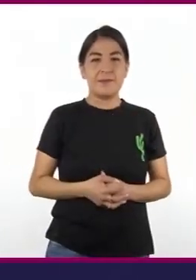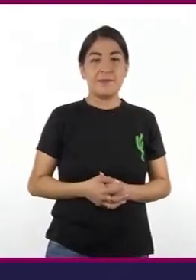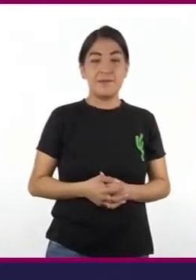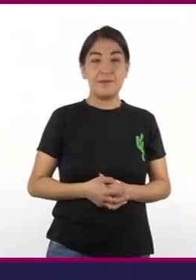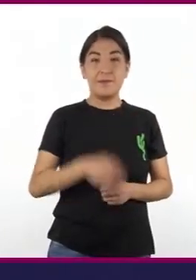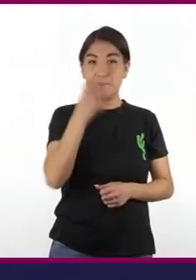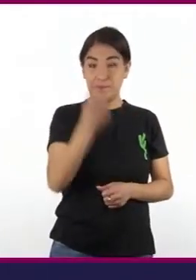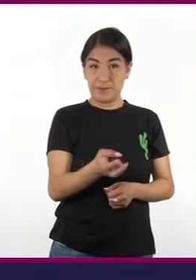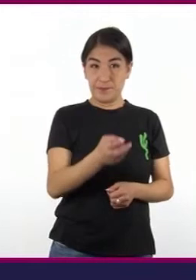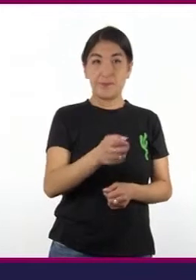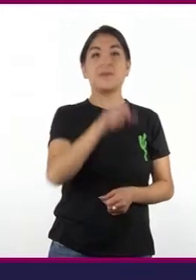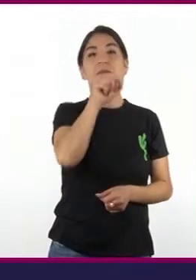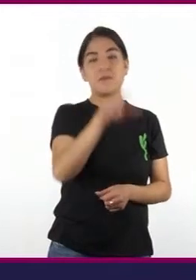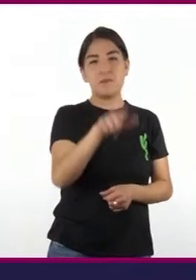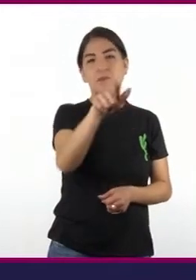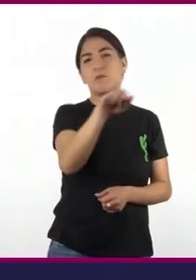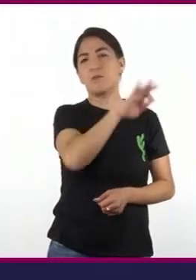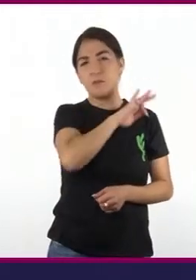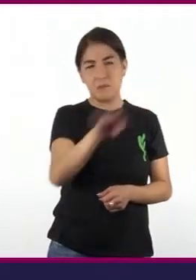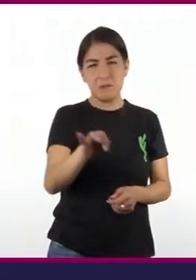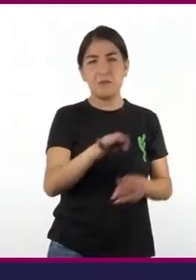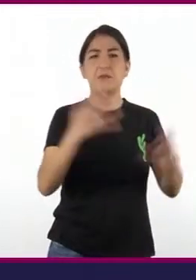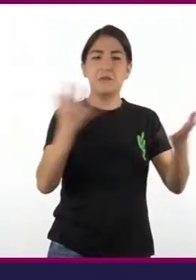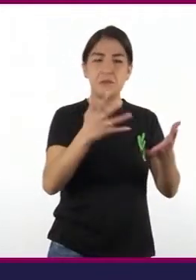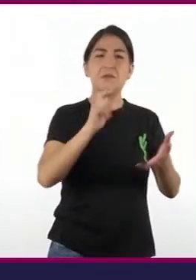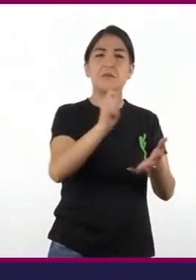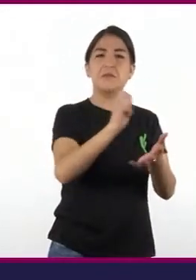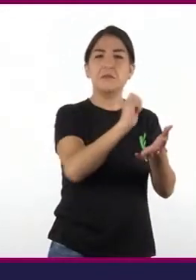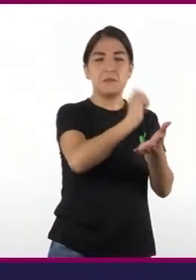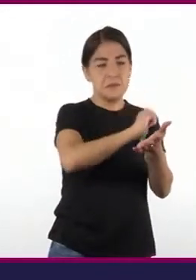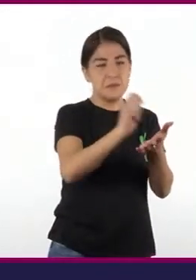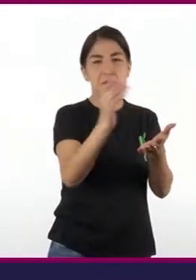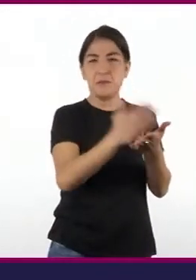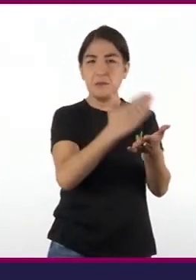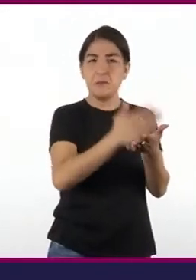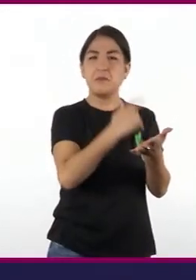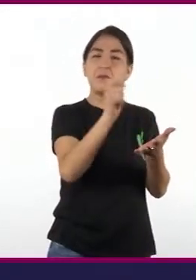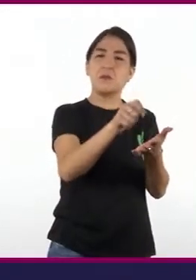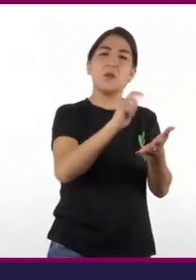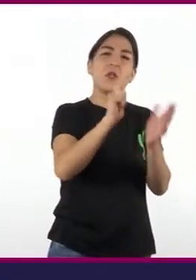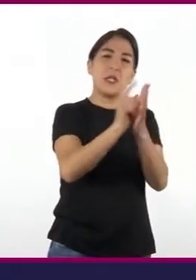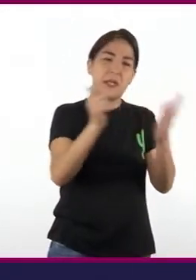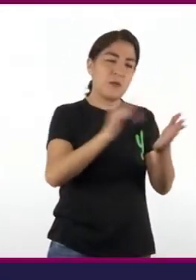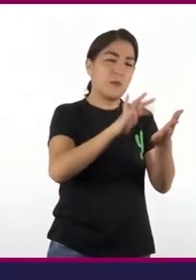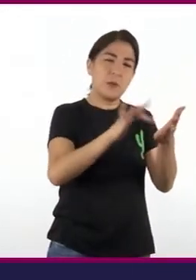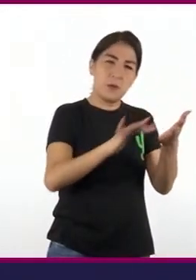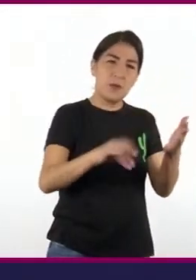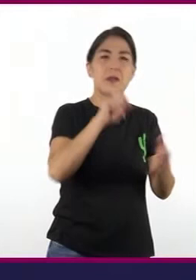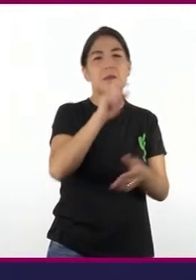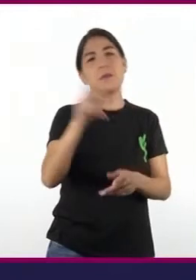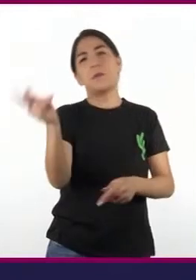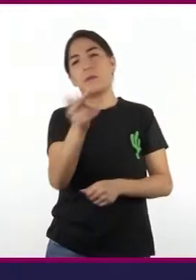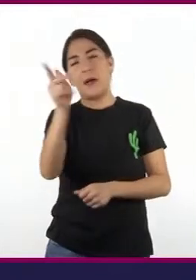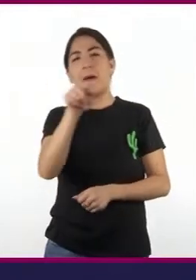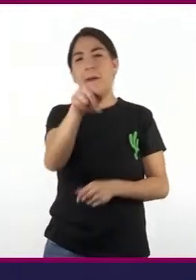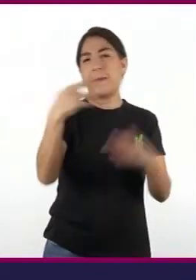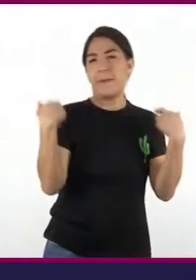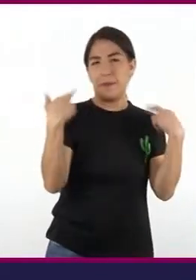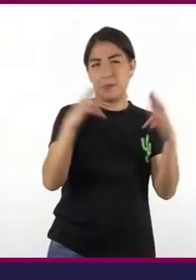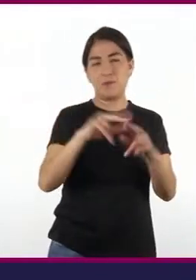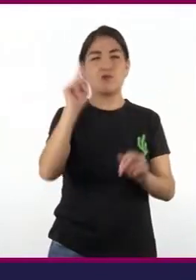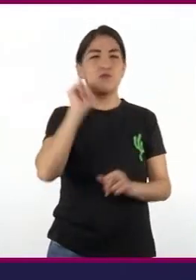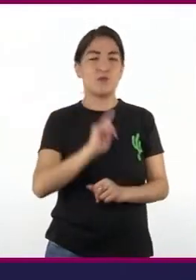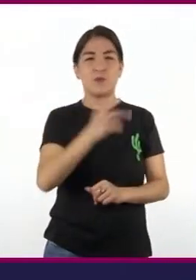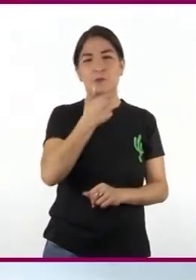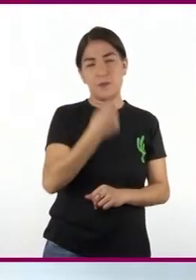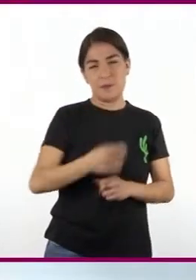de estas las podrán ustedes resolver al consultar su libro de texto y al preguntar a su maestra o maestro.